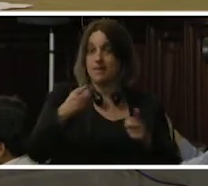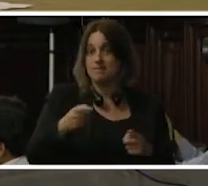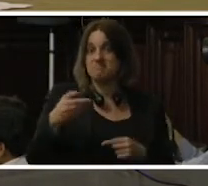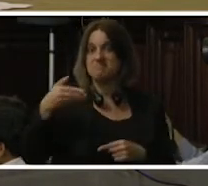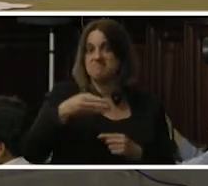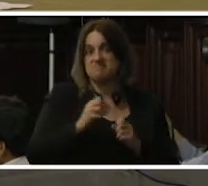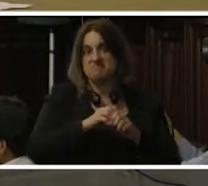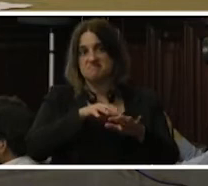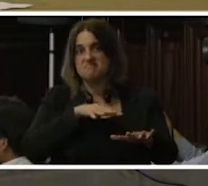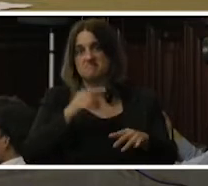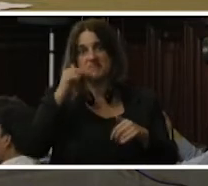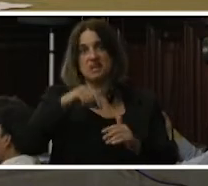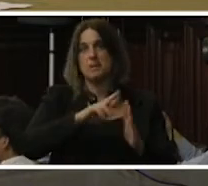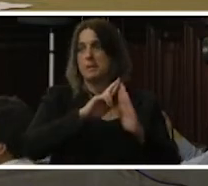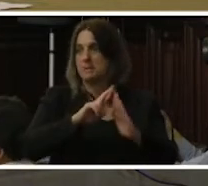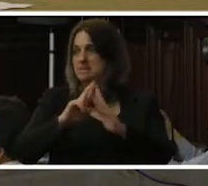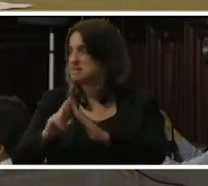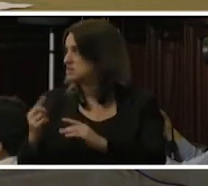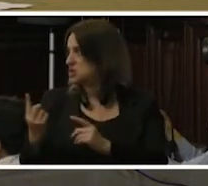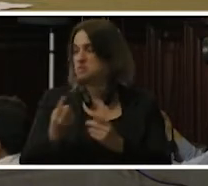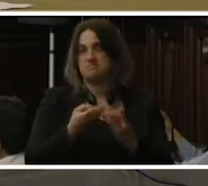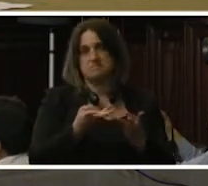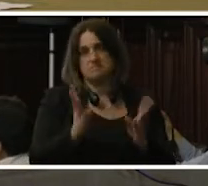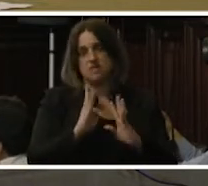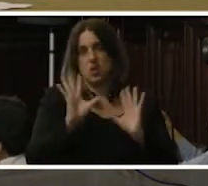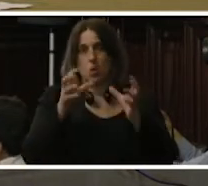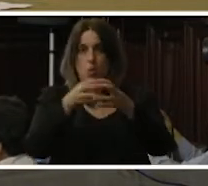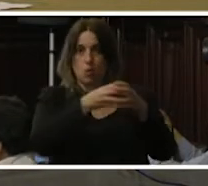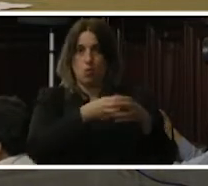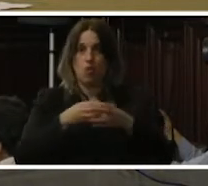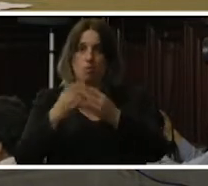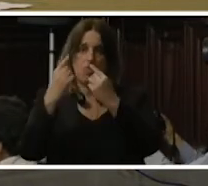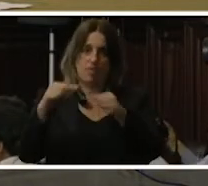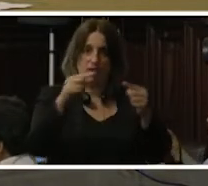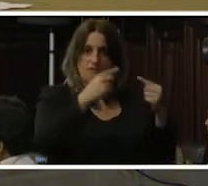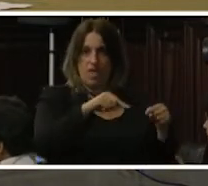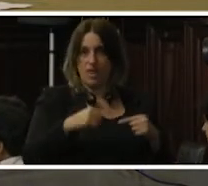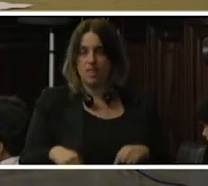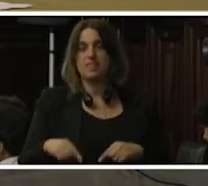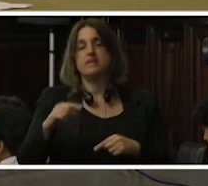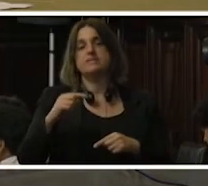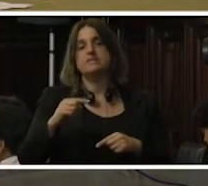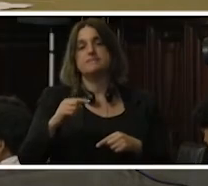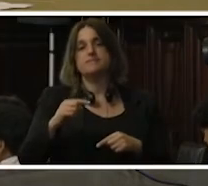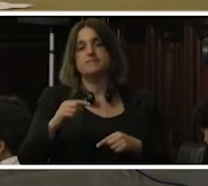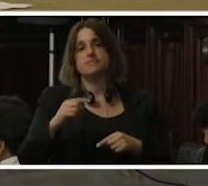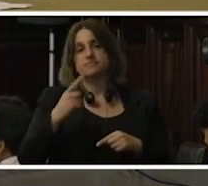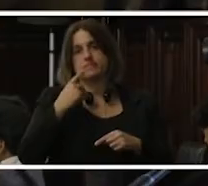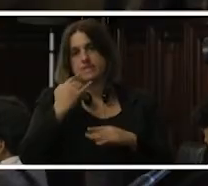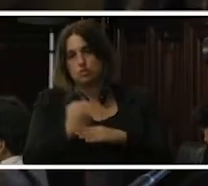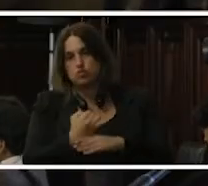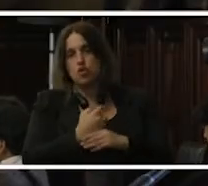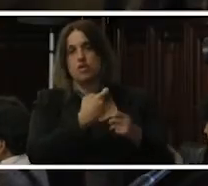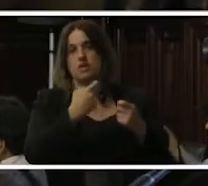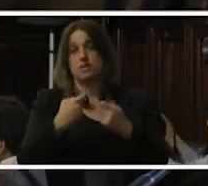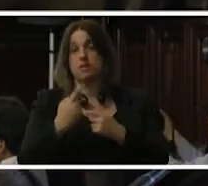la representación de la sociedad civil y de nuestro aporte de apoyo con